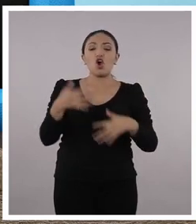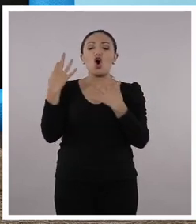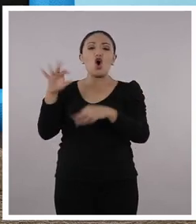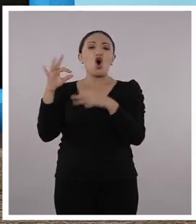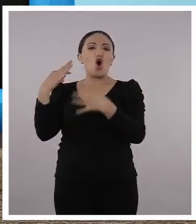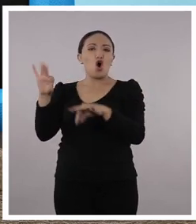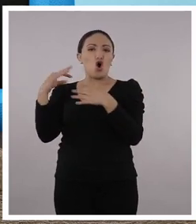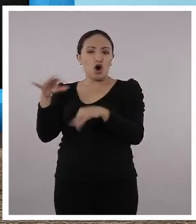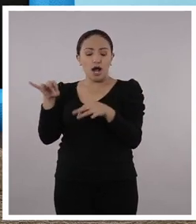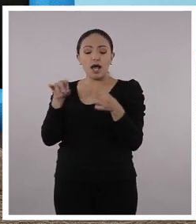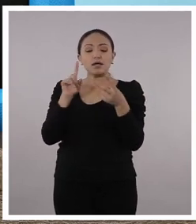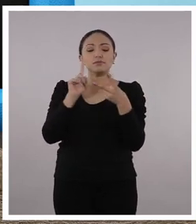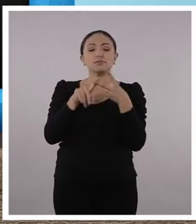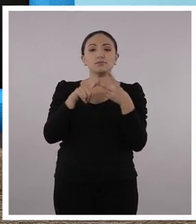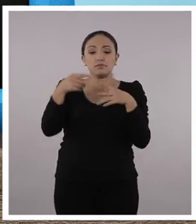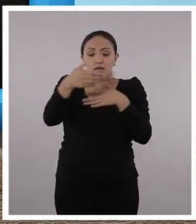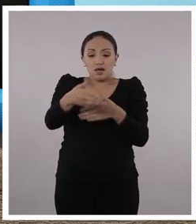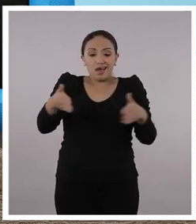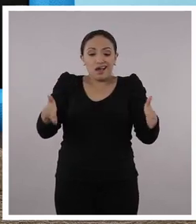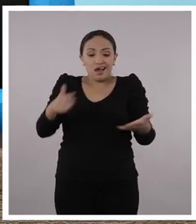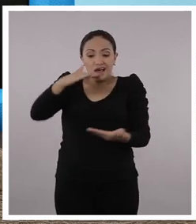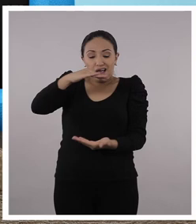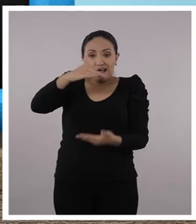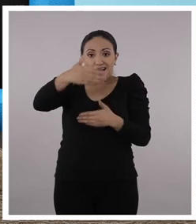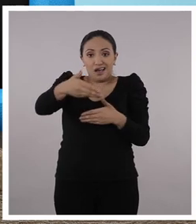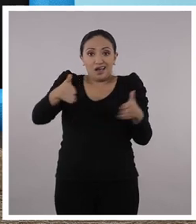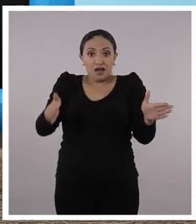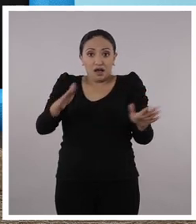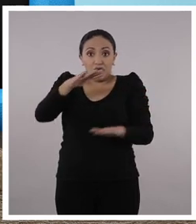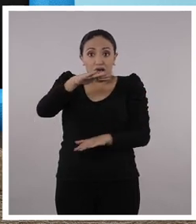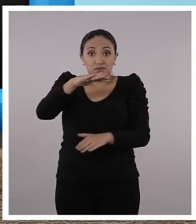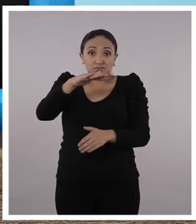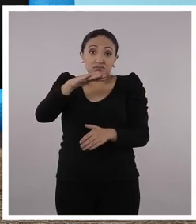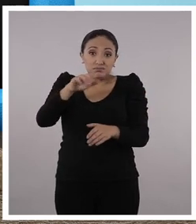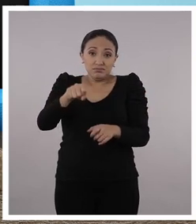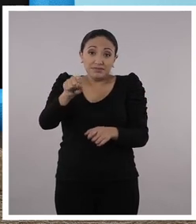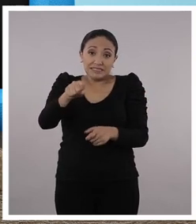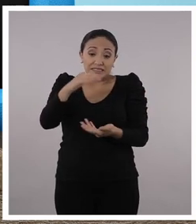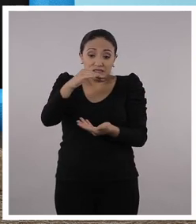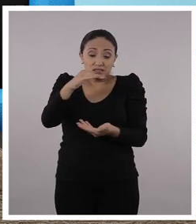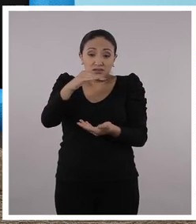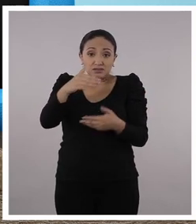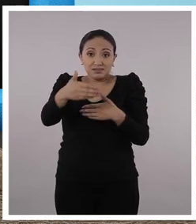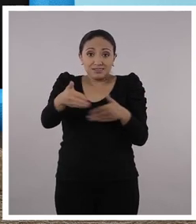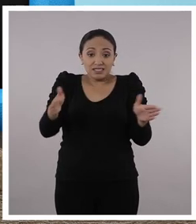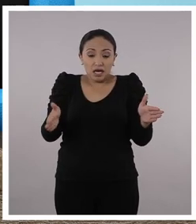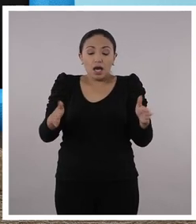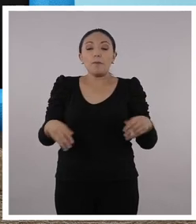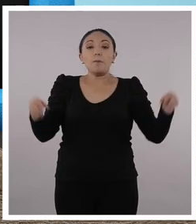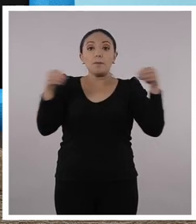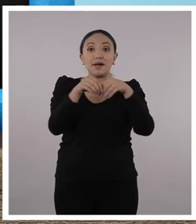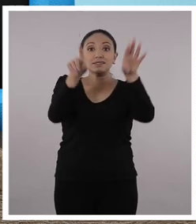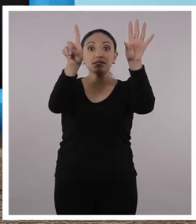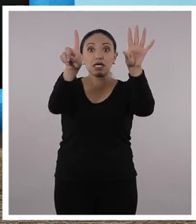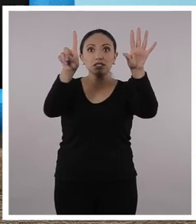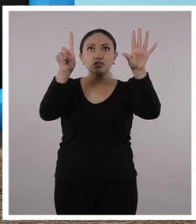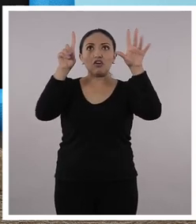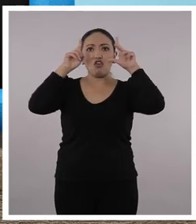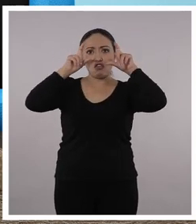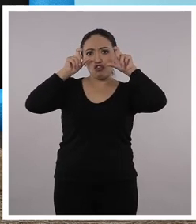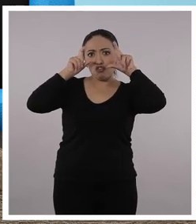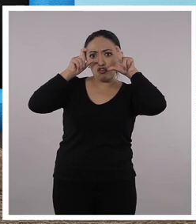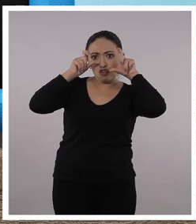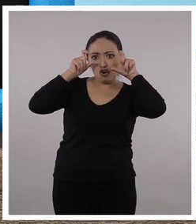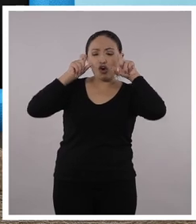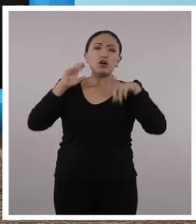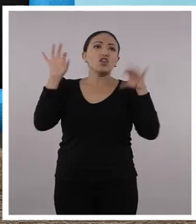craft. Una cajita en forma de cubo, así como un dado. Ajá. Necesitamos 6 fotos de animales.